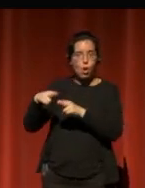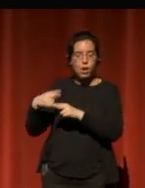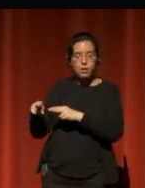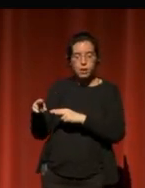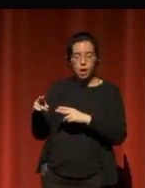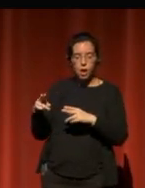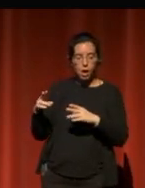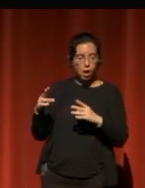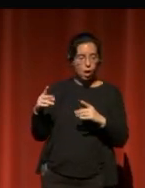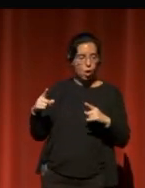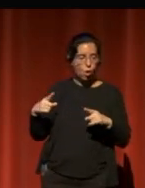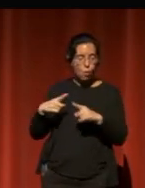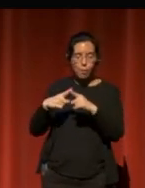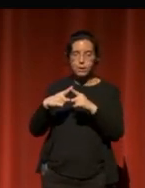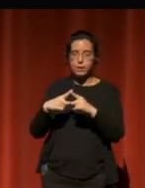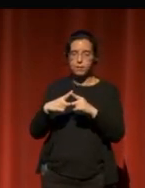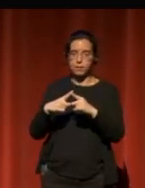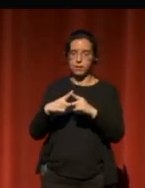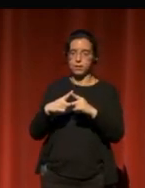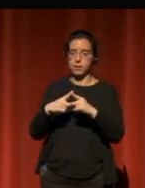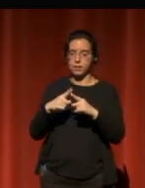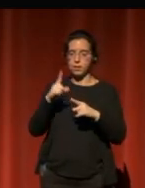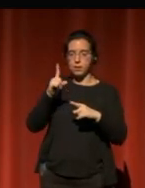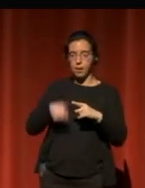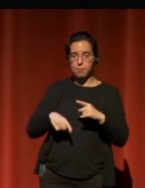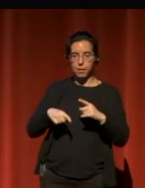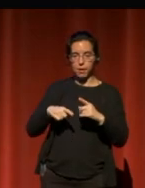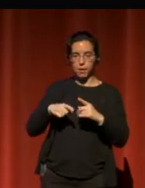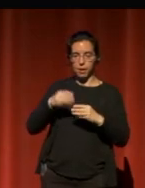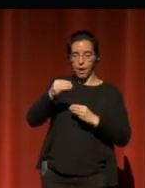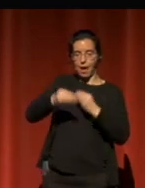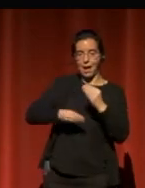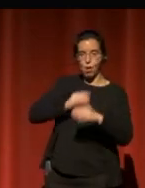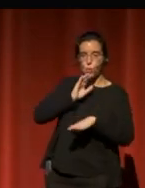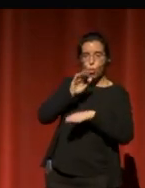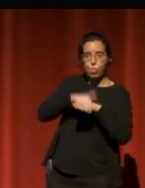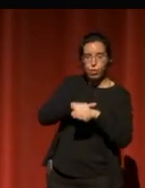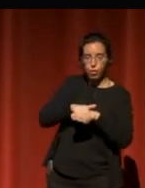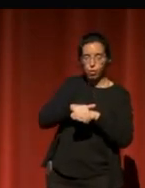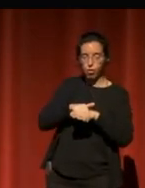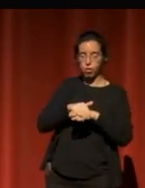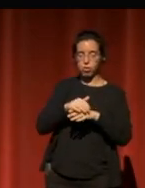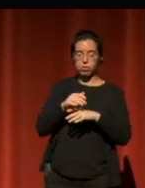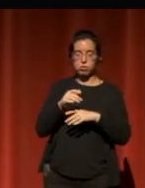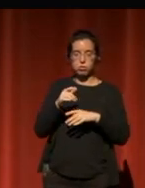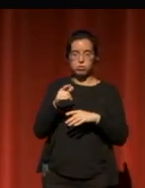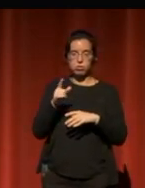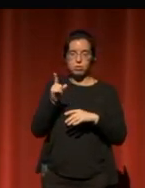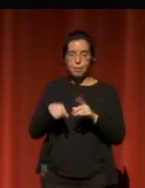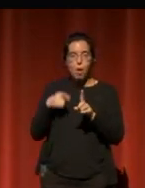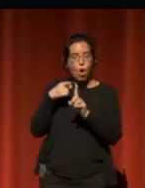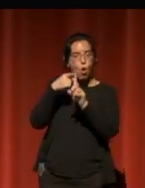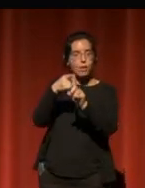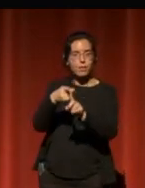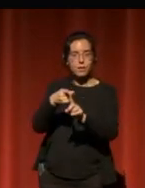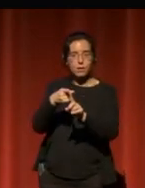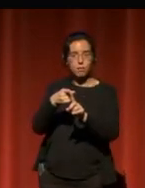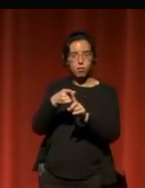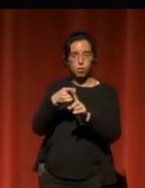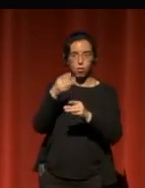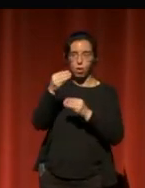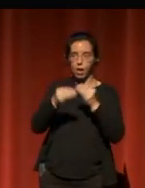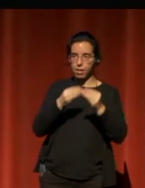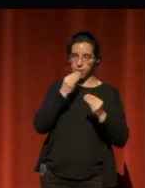Compartidas en la elaboración, en la ejecución, en el desarrollo, en la financiación, en los objetivos y en la